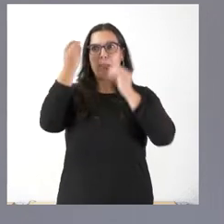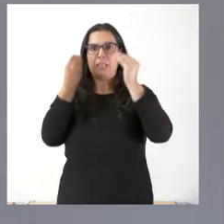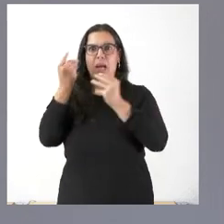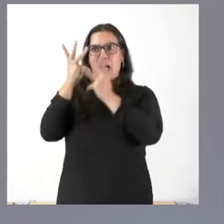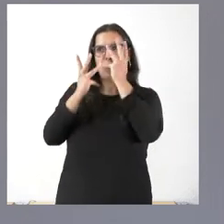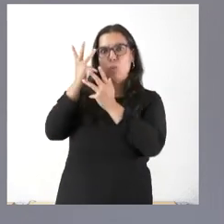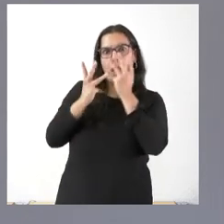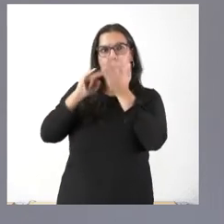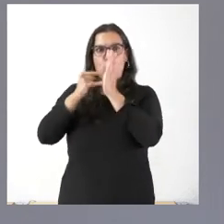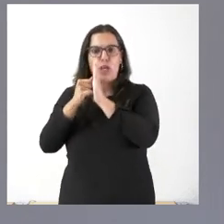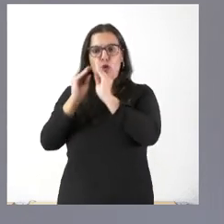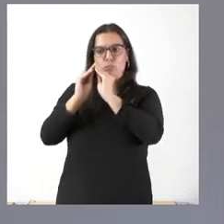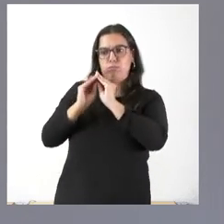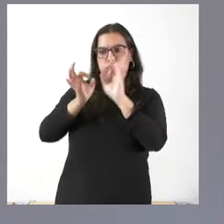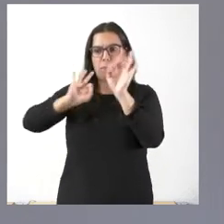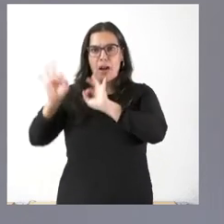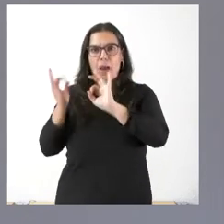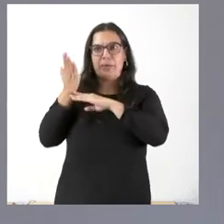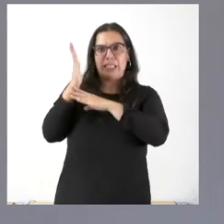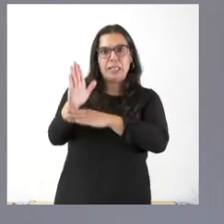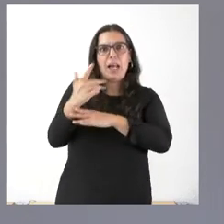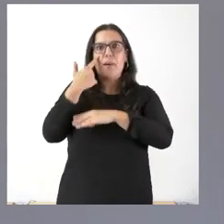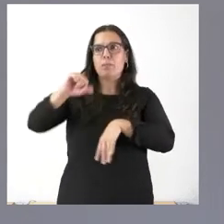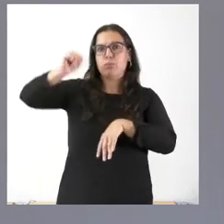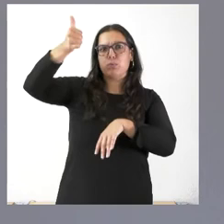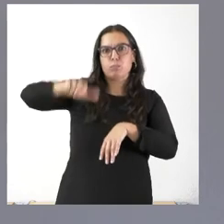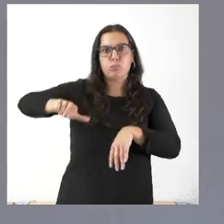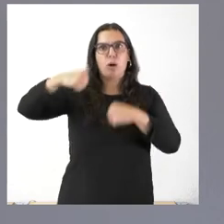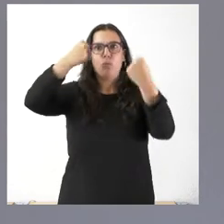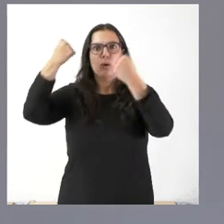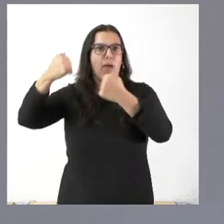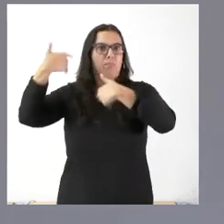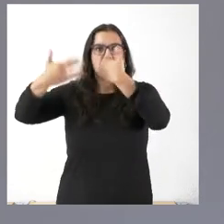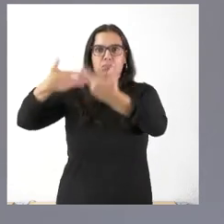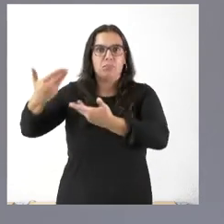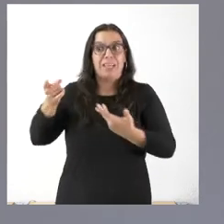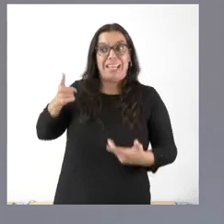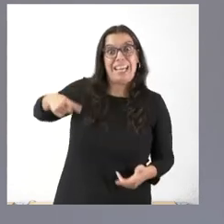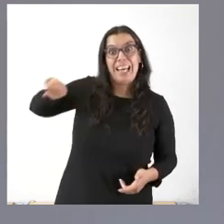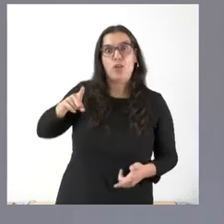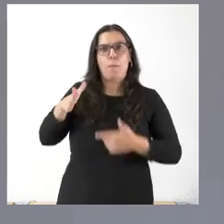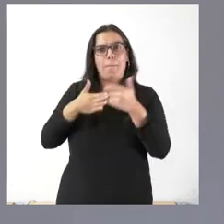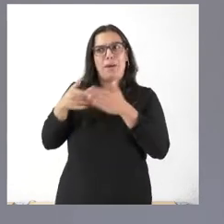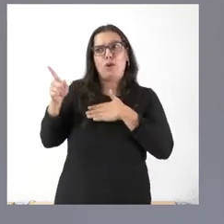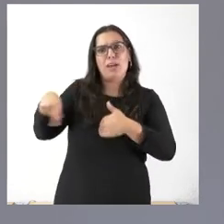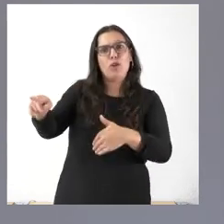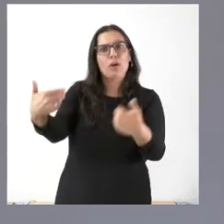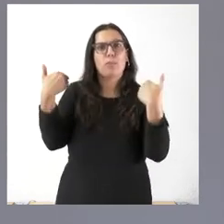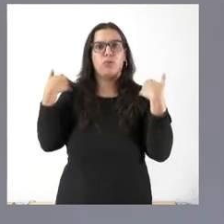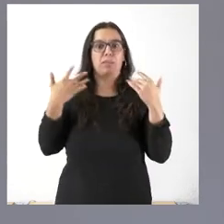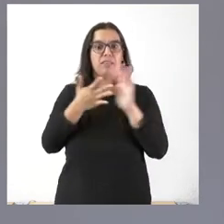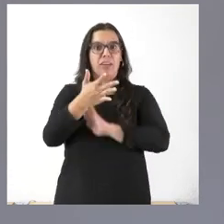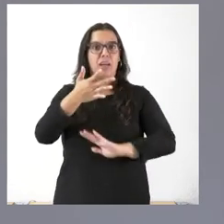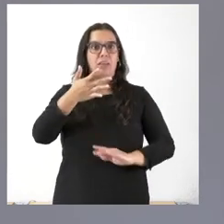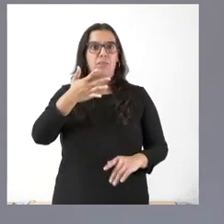el proyecto y tienen que hacer ellos su presentación ante las autoridades correspondientes para la tramitación administrativa y, por tanto, eso no es sustituible